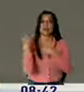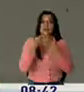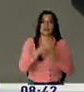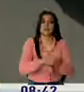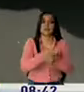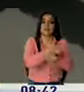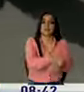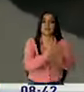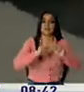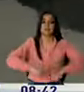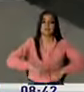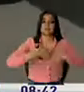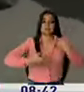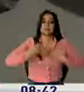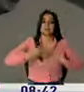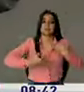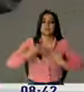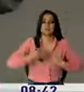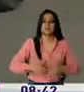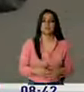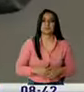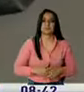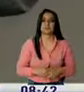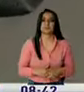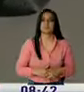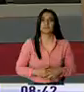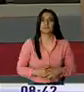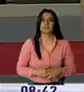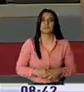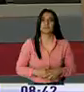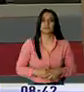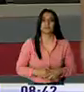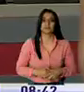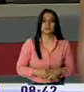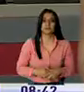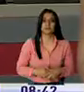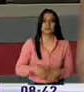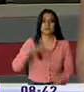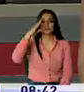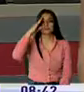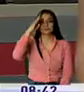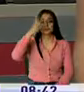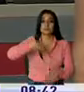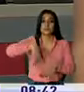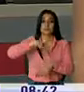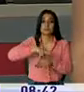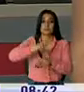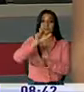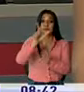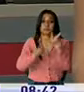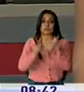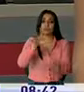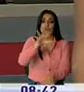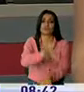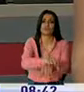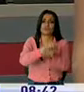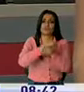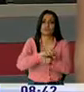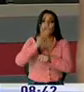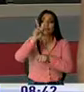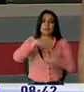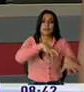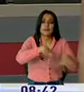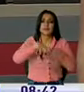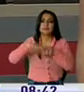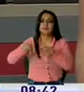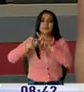competentes, informó Patricia Aldaz. Y la Policía Nacional detuvo a 3 ciudadanos durante 2 operativos en distintas zonas